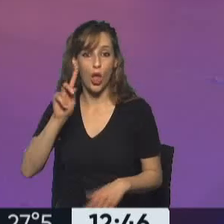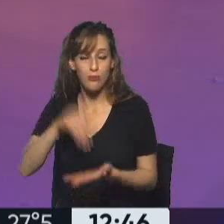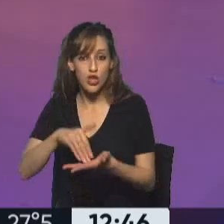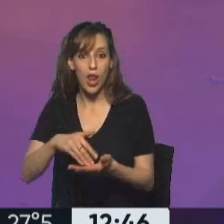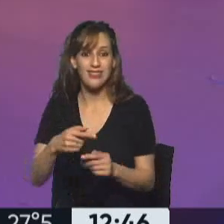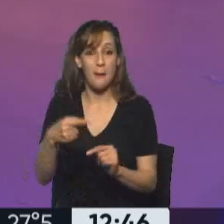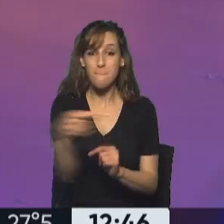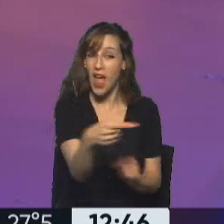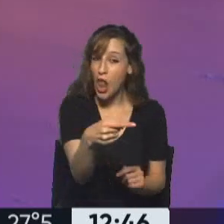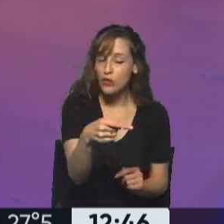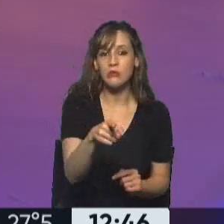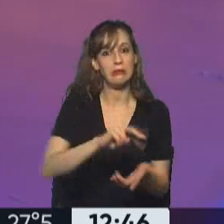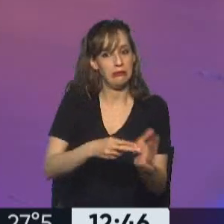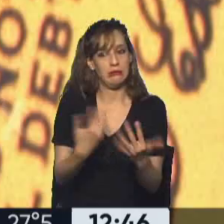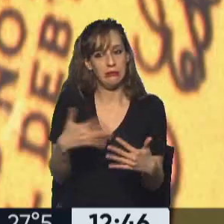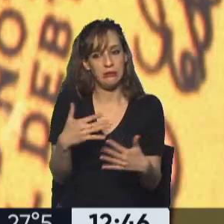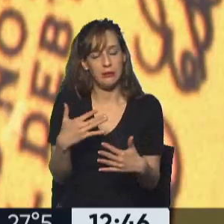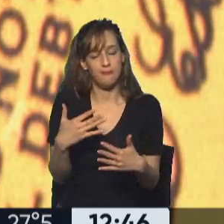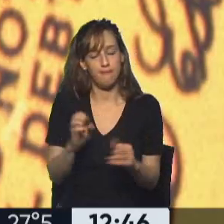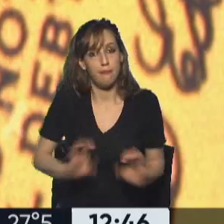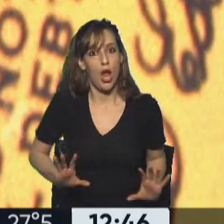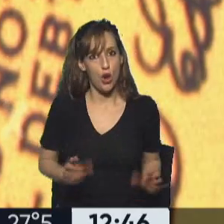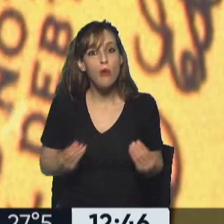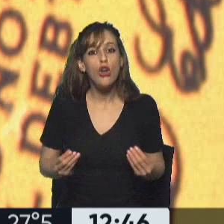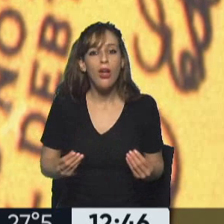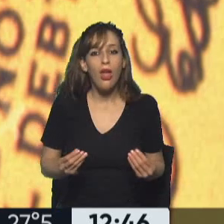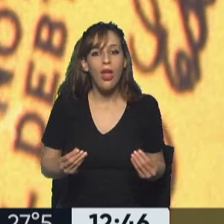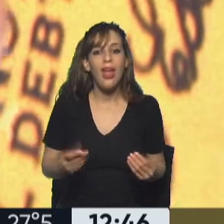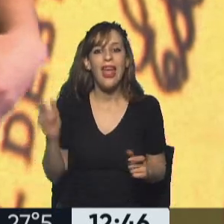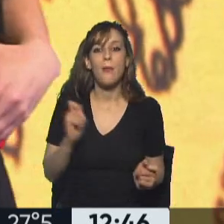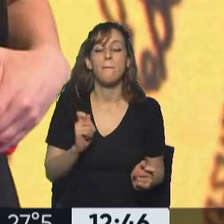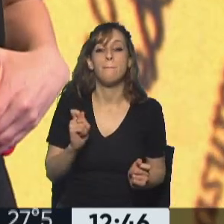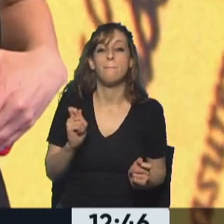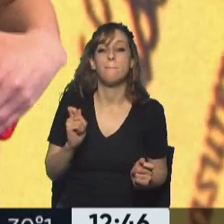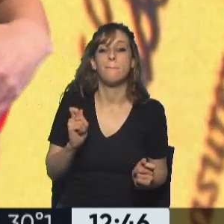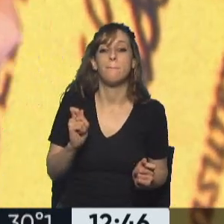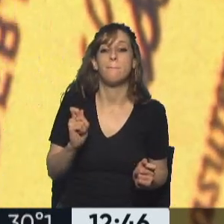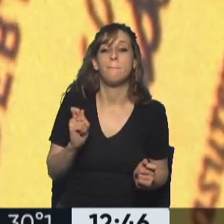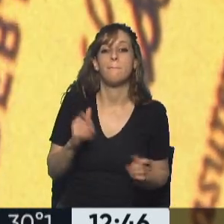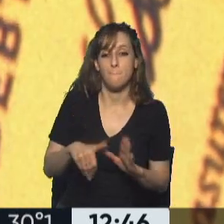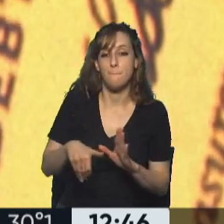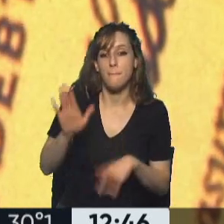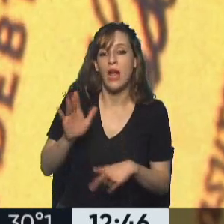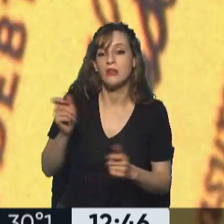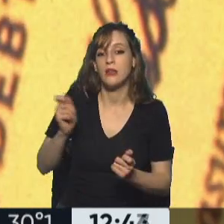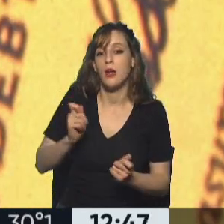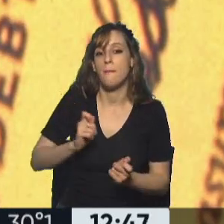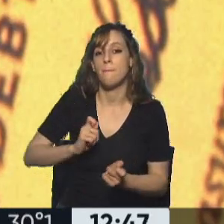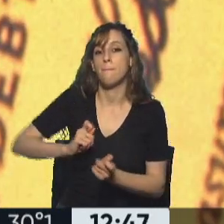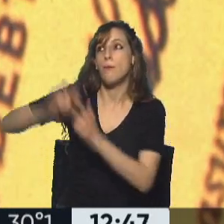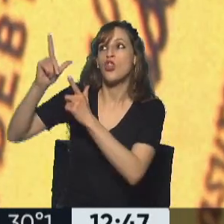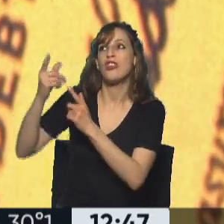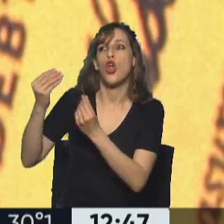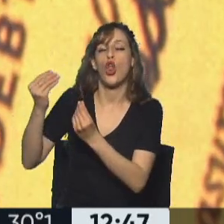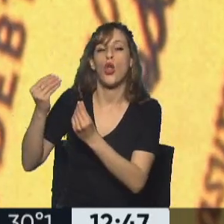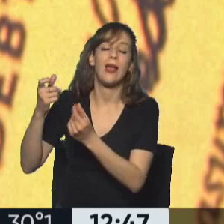más patente porque tendríamos una demanda de dólares mayor en importación que la de que extendemos este dato también es posible por los precios